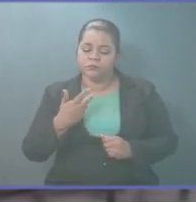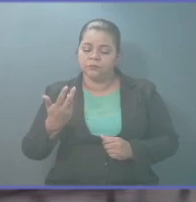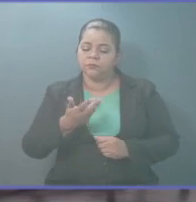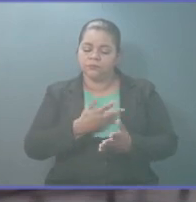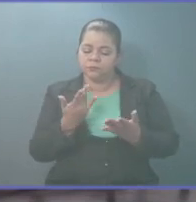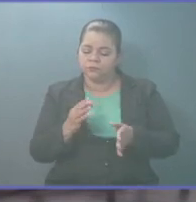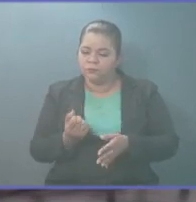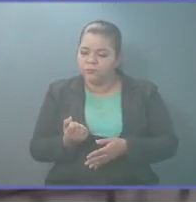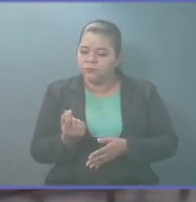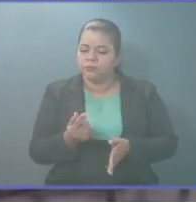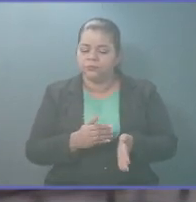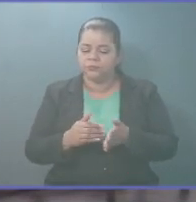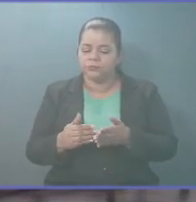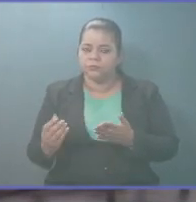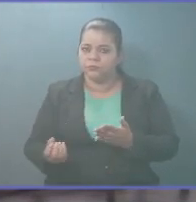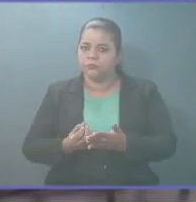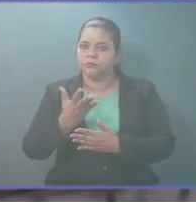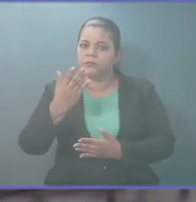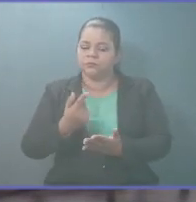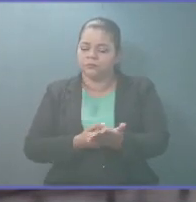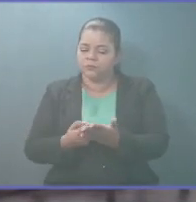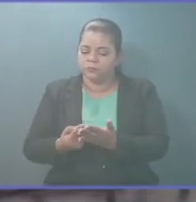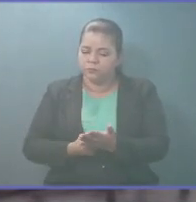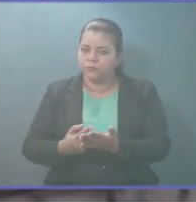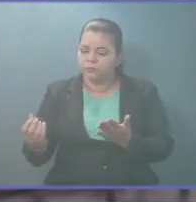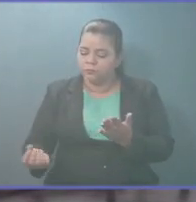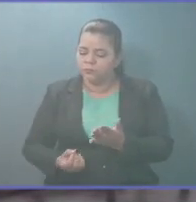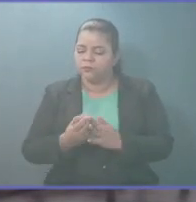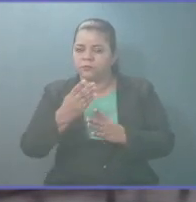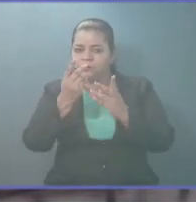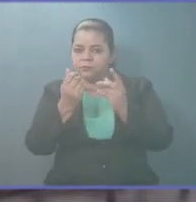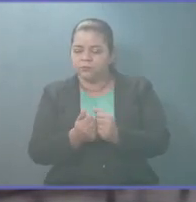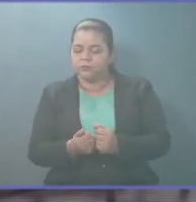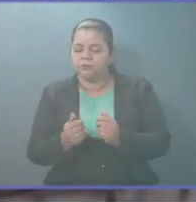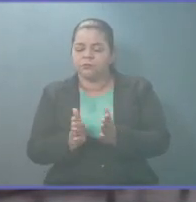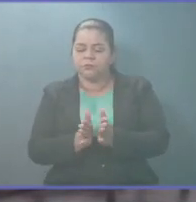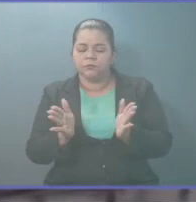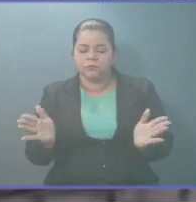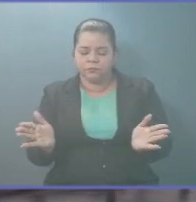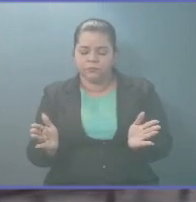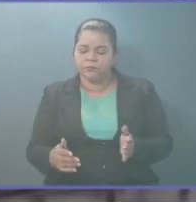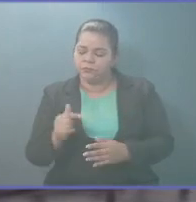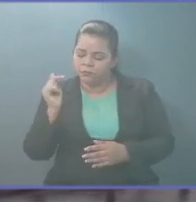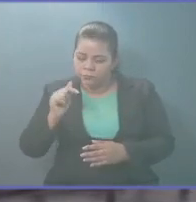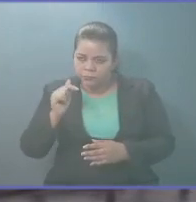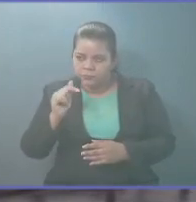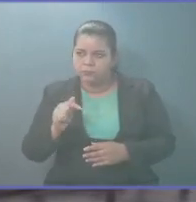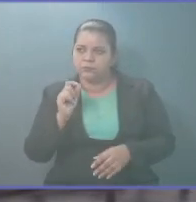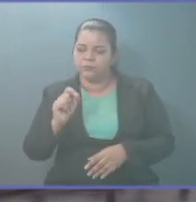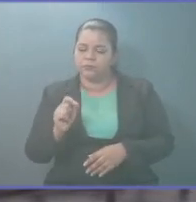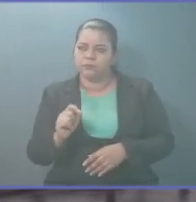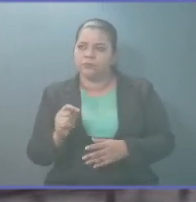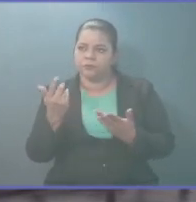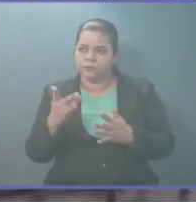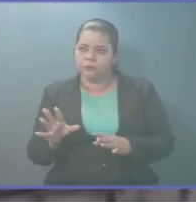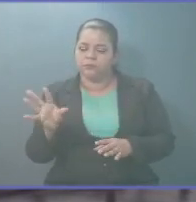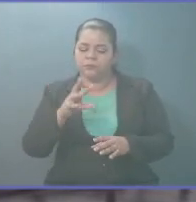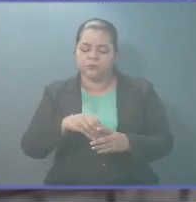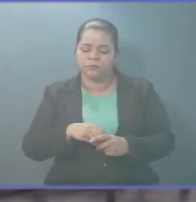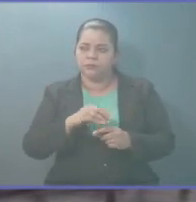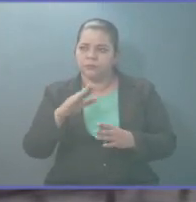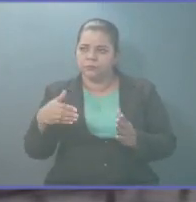regulada en la presente ley, junto a la representación de la sociedad civil, liderarán los procesos de transición del nuevo CONAIPD, el cual